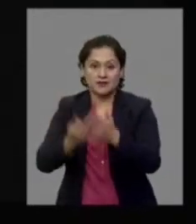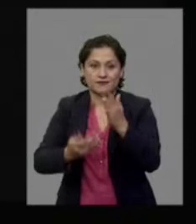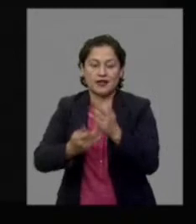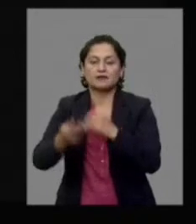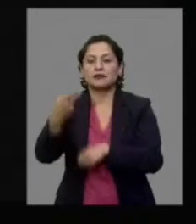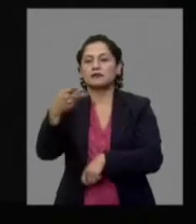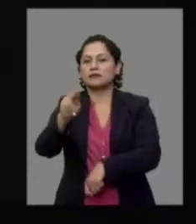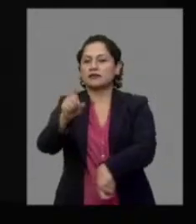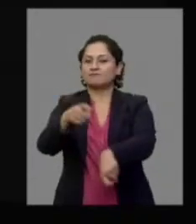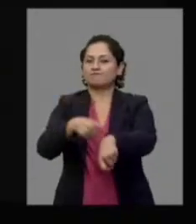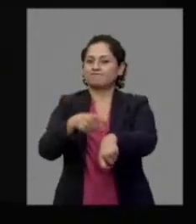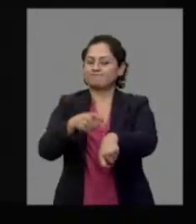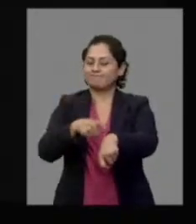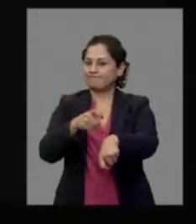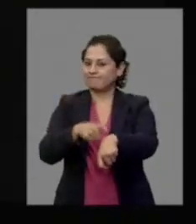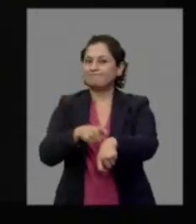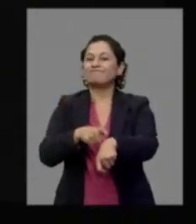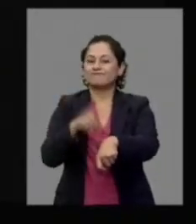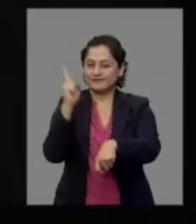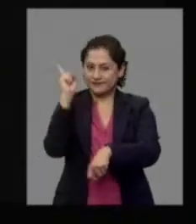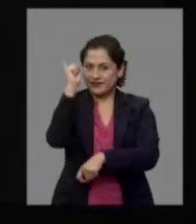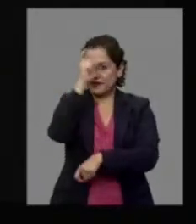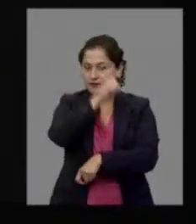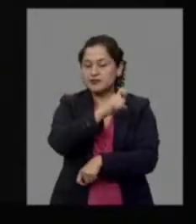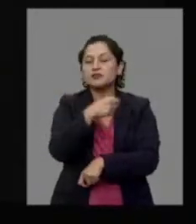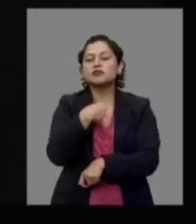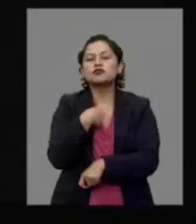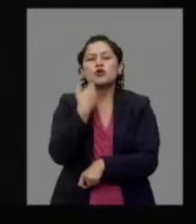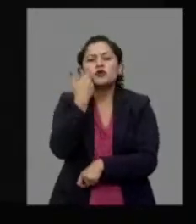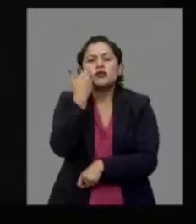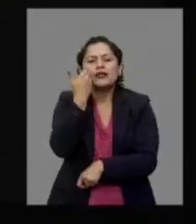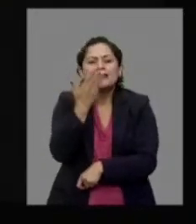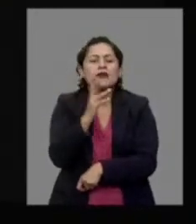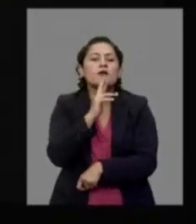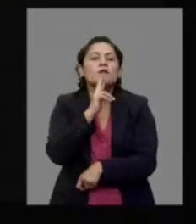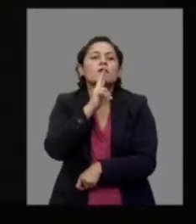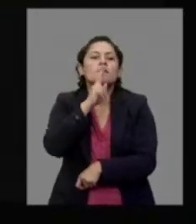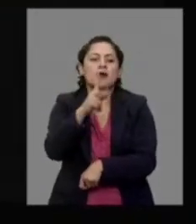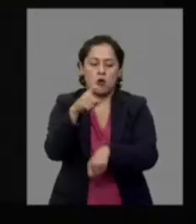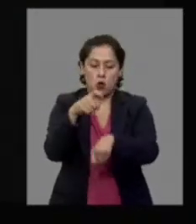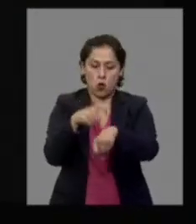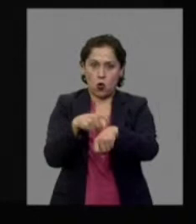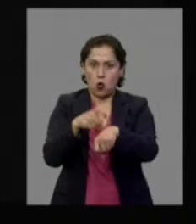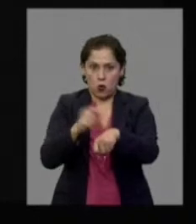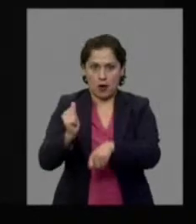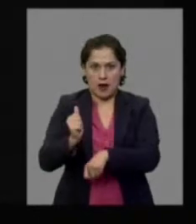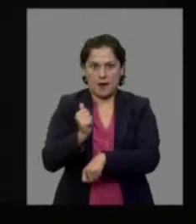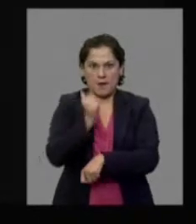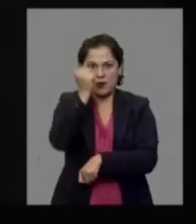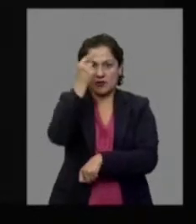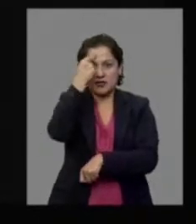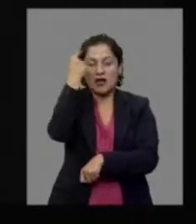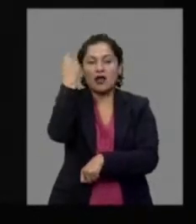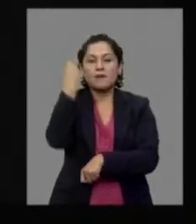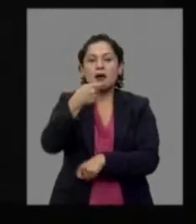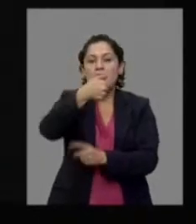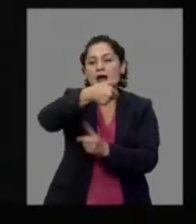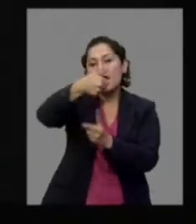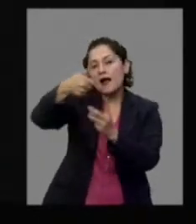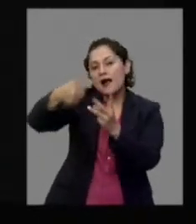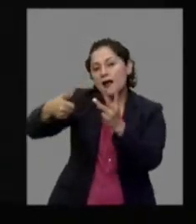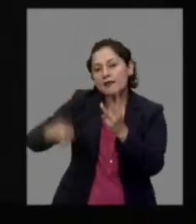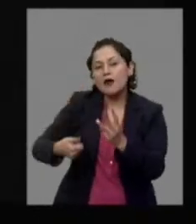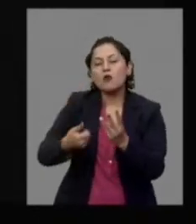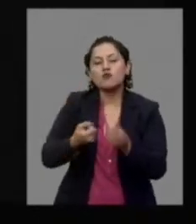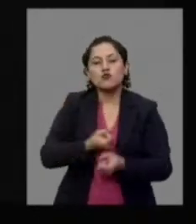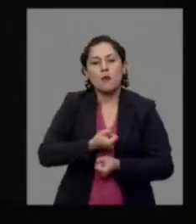poco el tiempo encima, me gustaría aprovechar los últimos minutitos que nos quedan para escuchar una breve reflexión